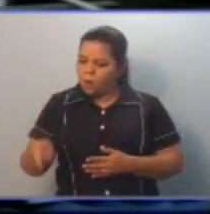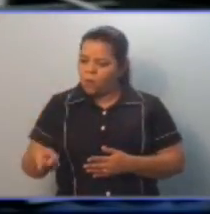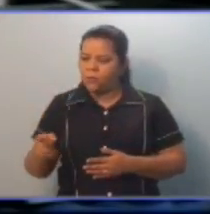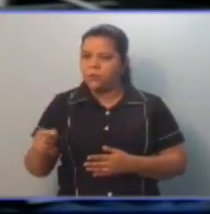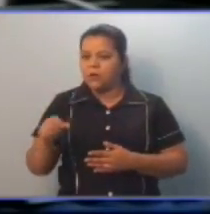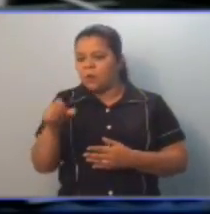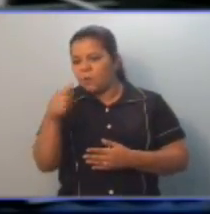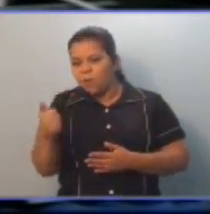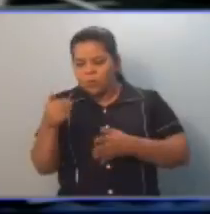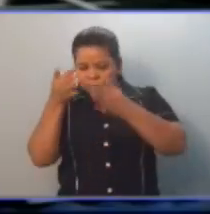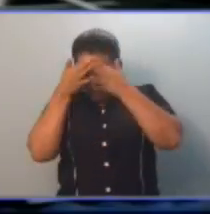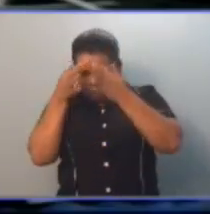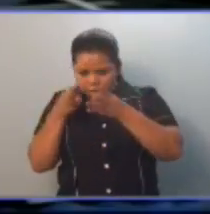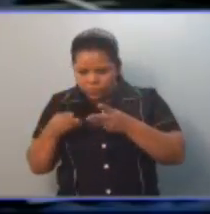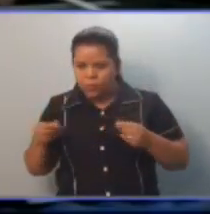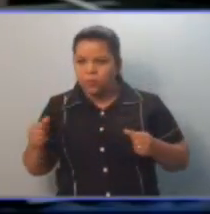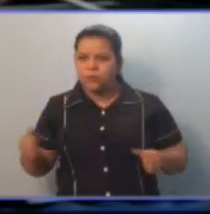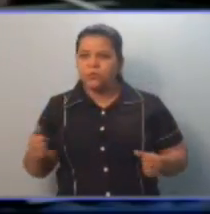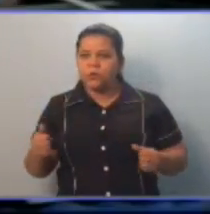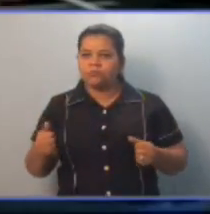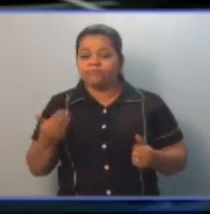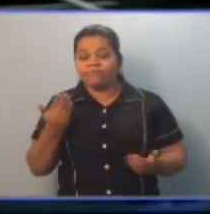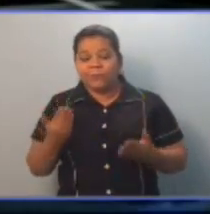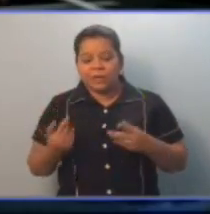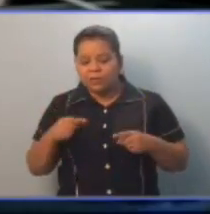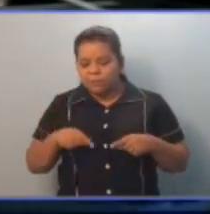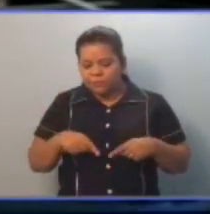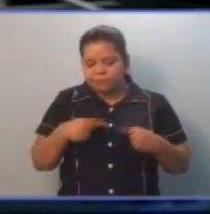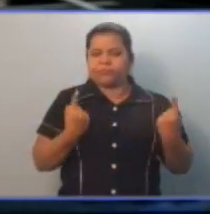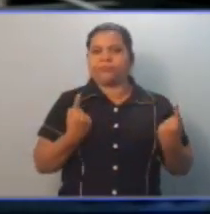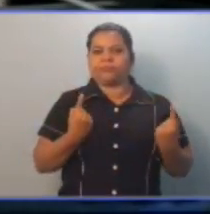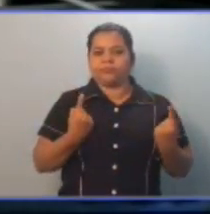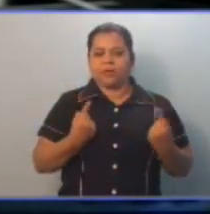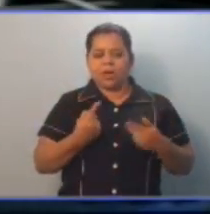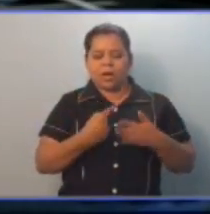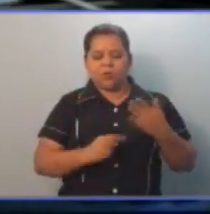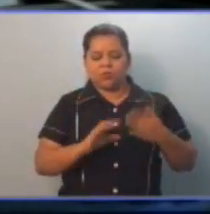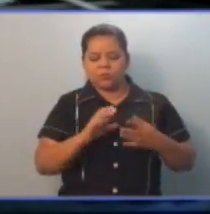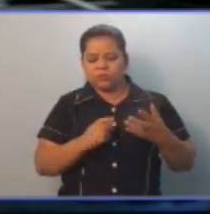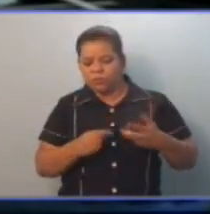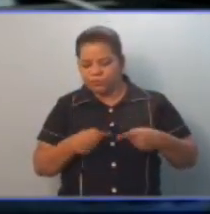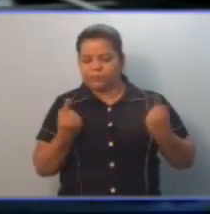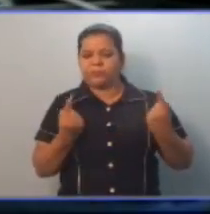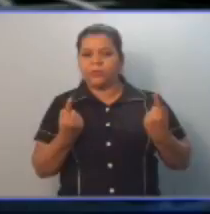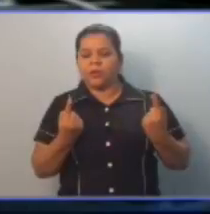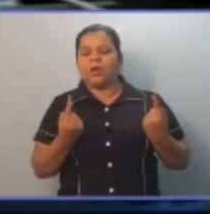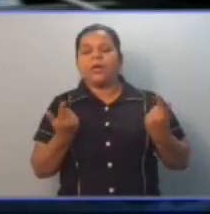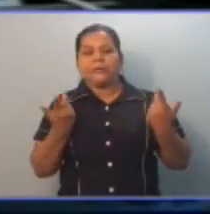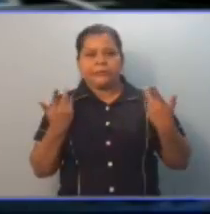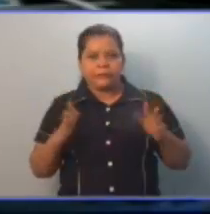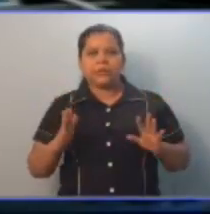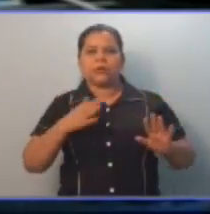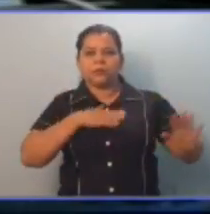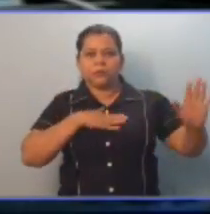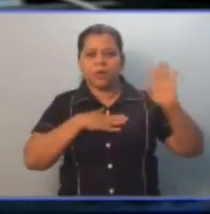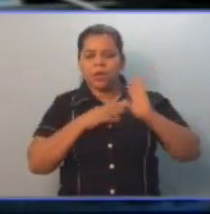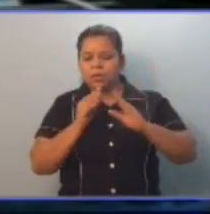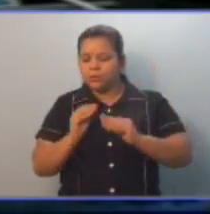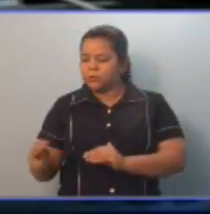o resoluciones que la contraríen, prometiendo además el